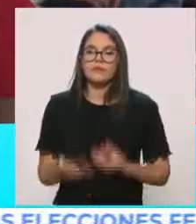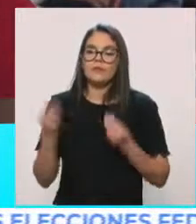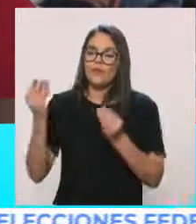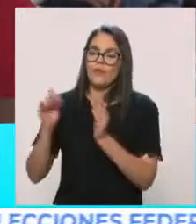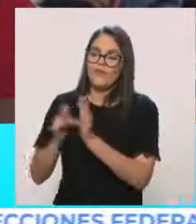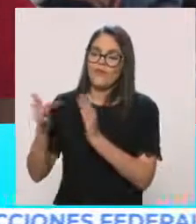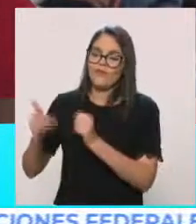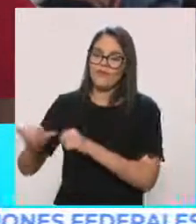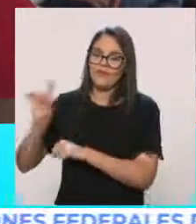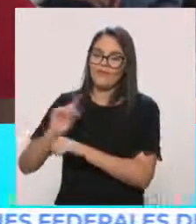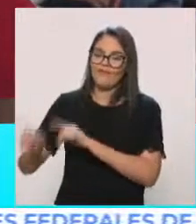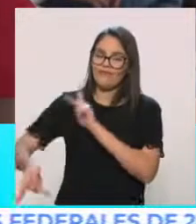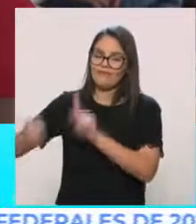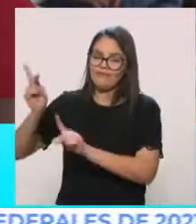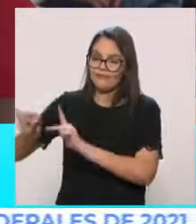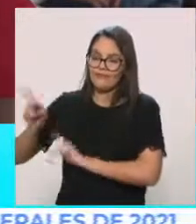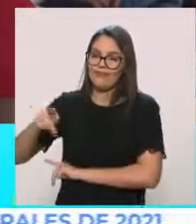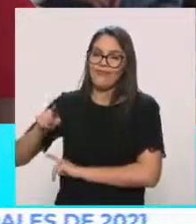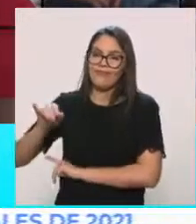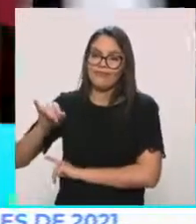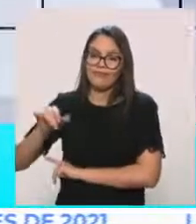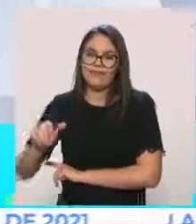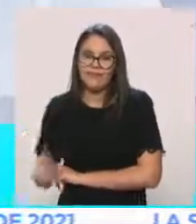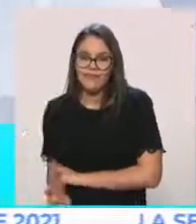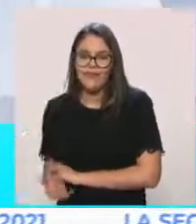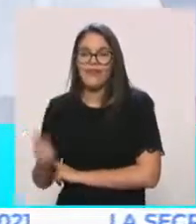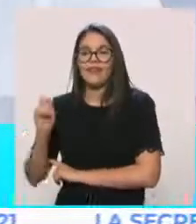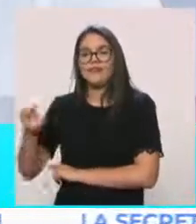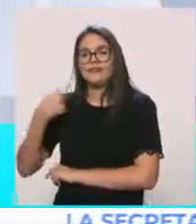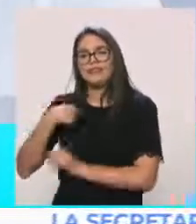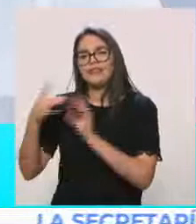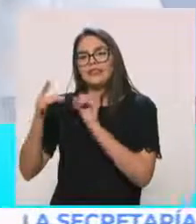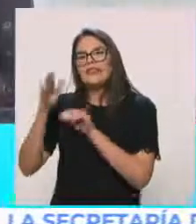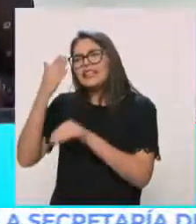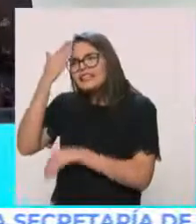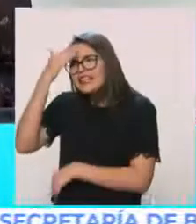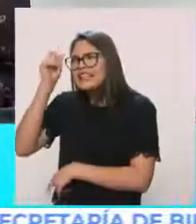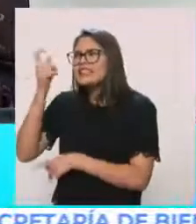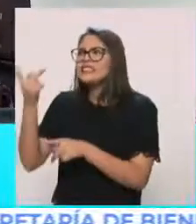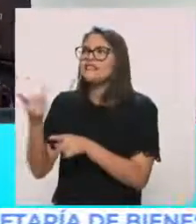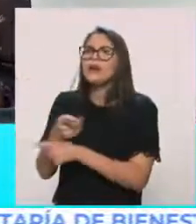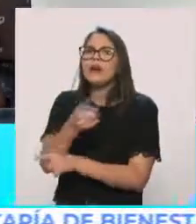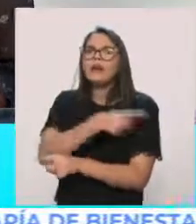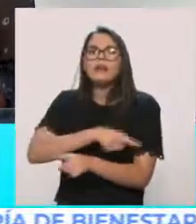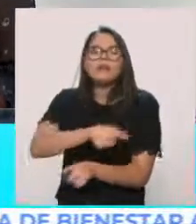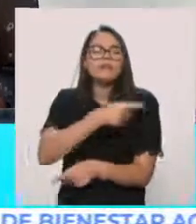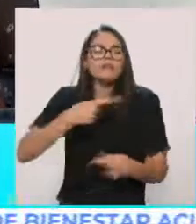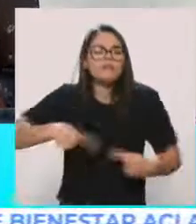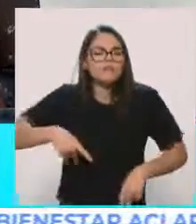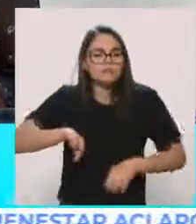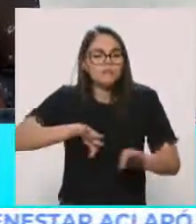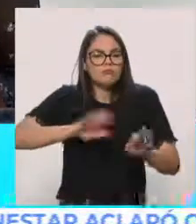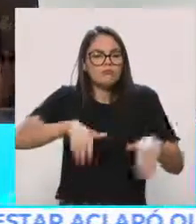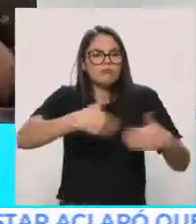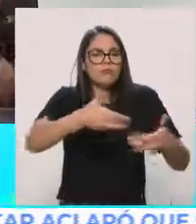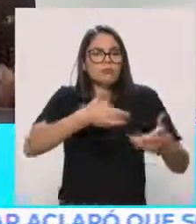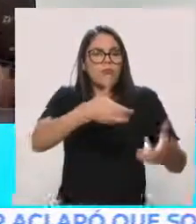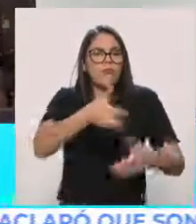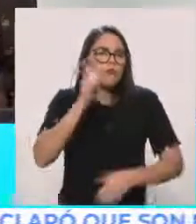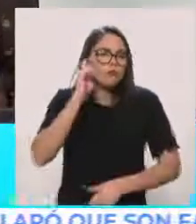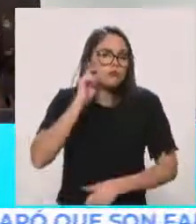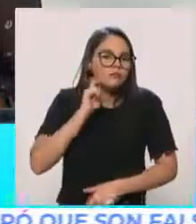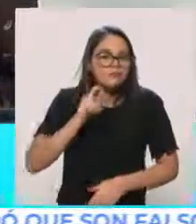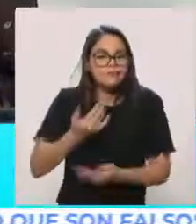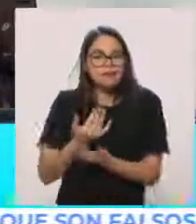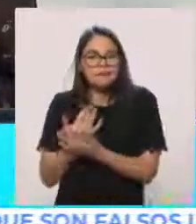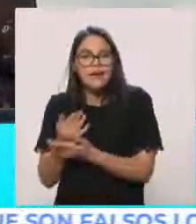por conversar esta mañana, por pues permitirnos conocer más de cerca cuál es la situación de las y los trabajadores sexuales en este momento en la Ciudad de México en medio de